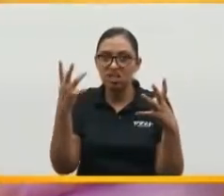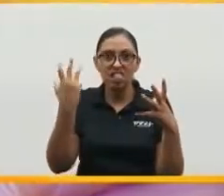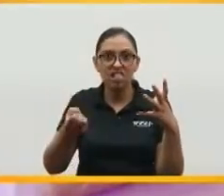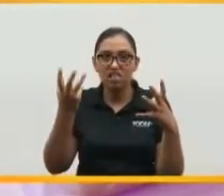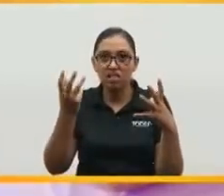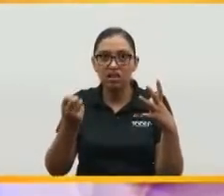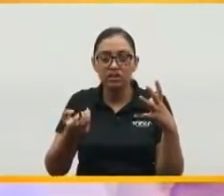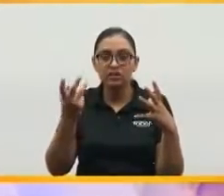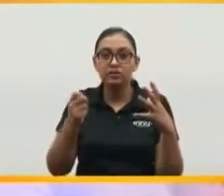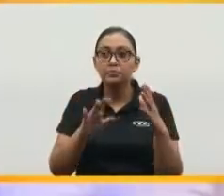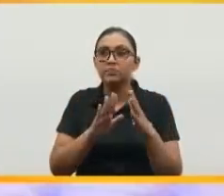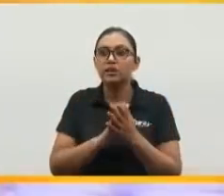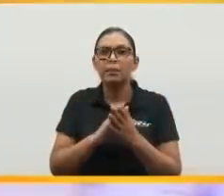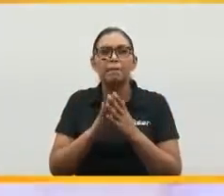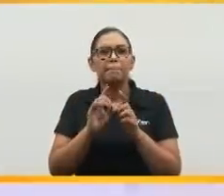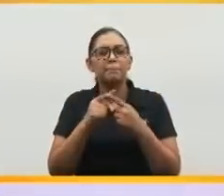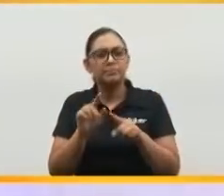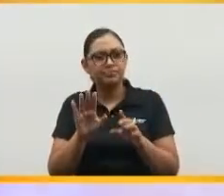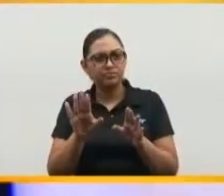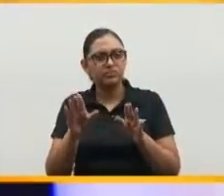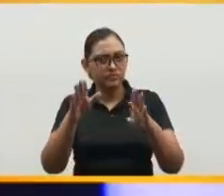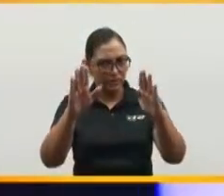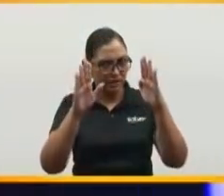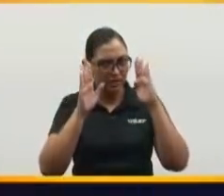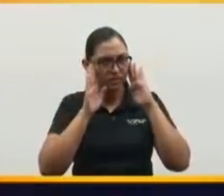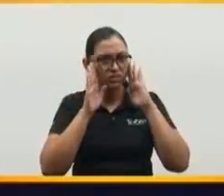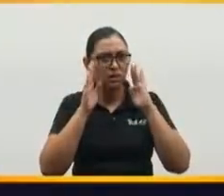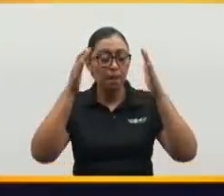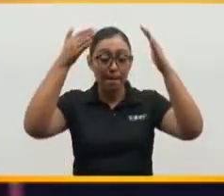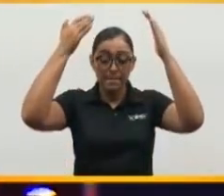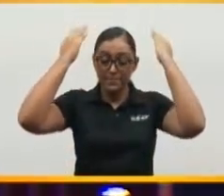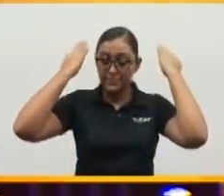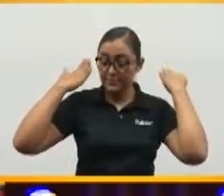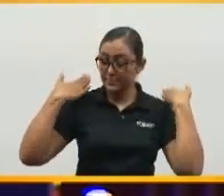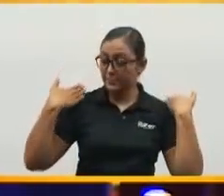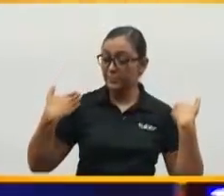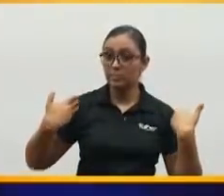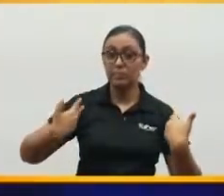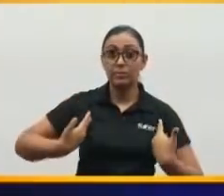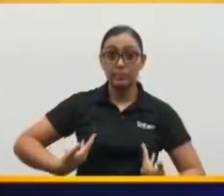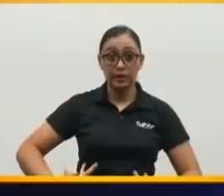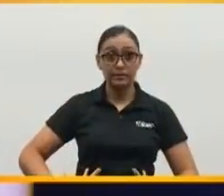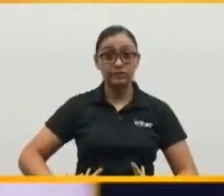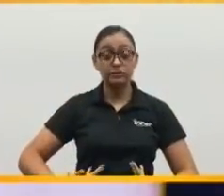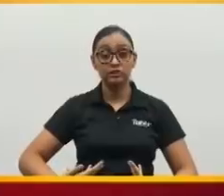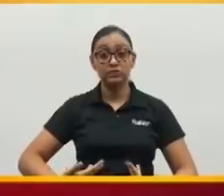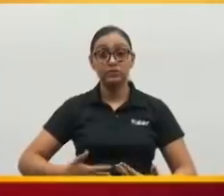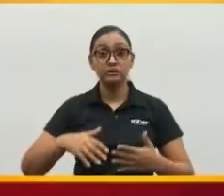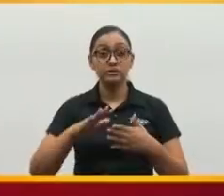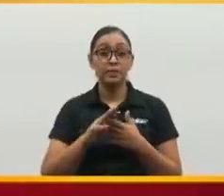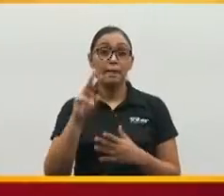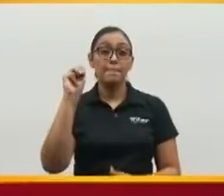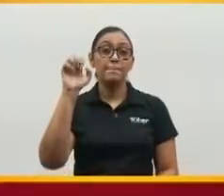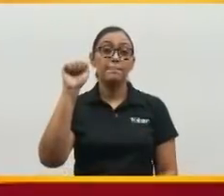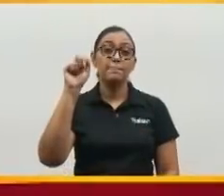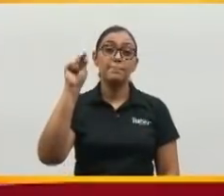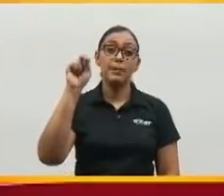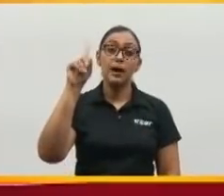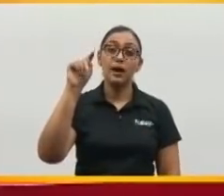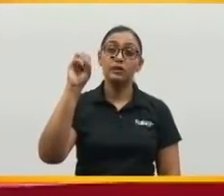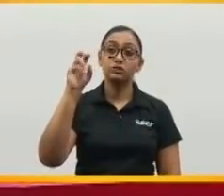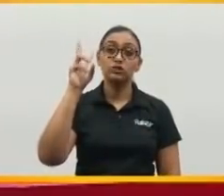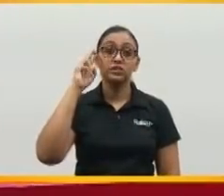que se utilizaba en aquel entonces es el manto que todavía utilizan, que se llama el manto de oración. Diga conmigo, el manto